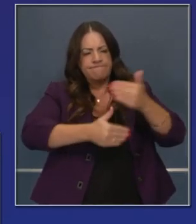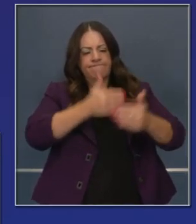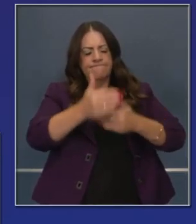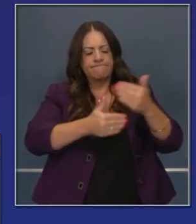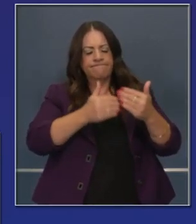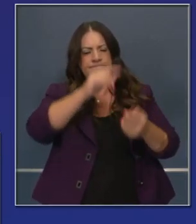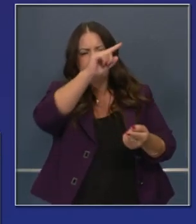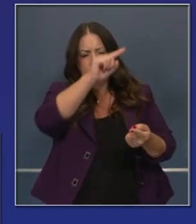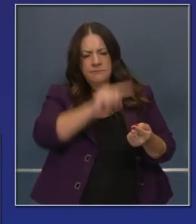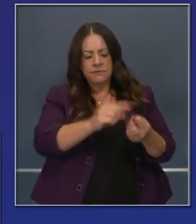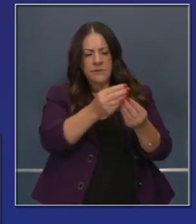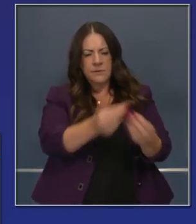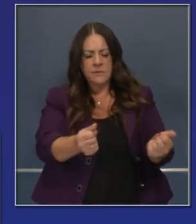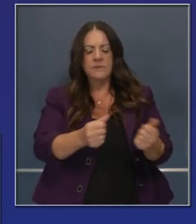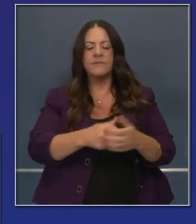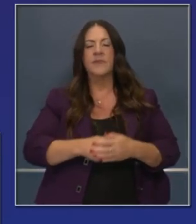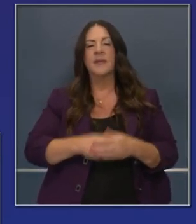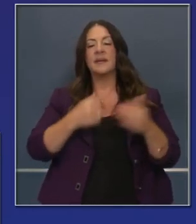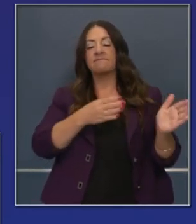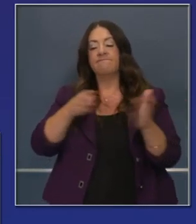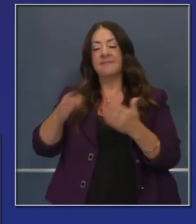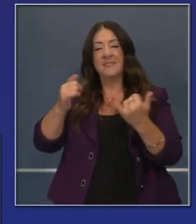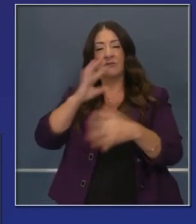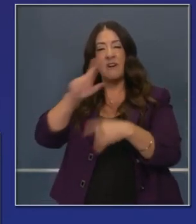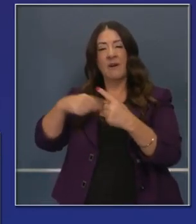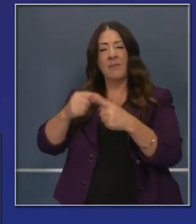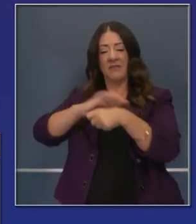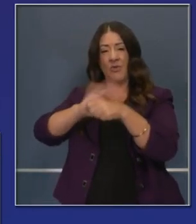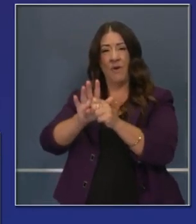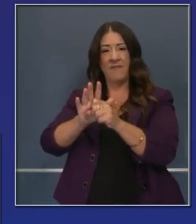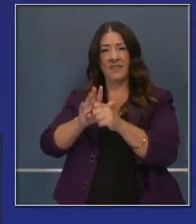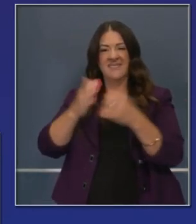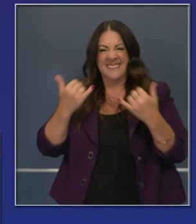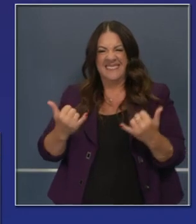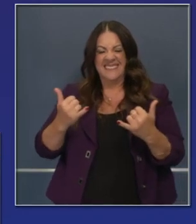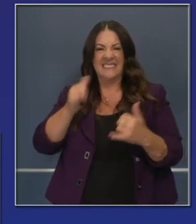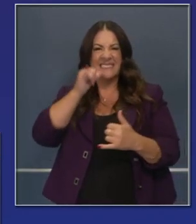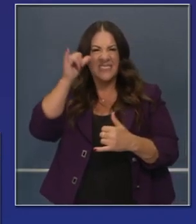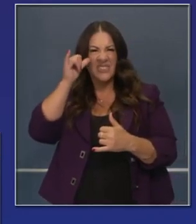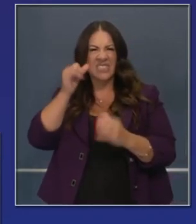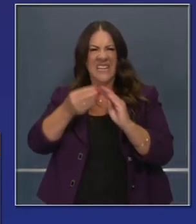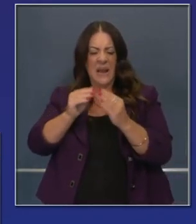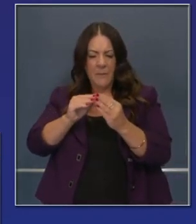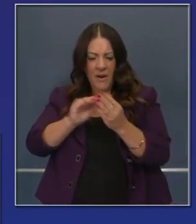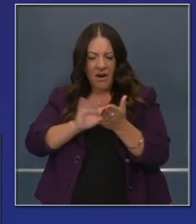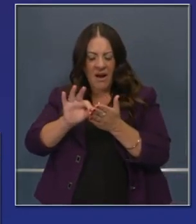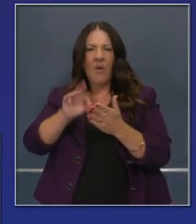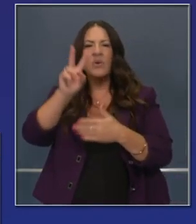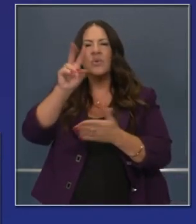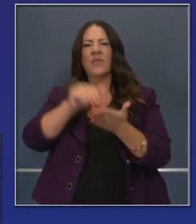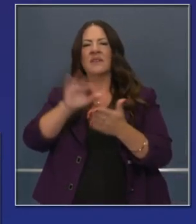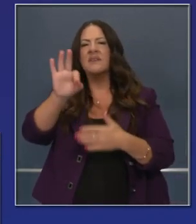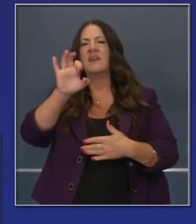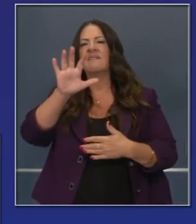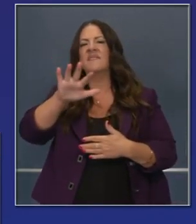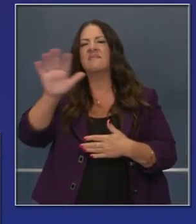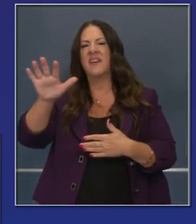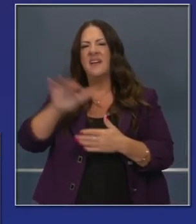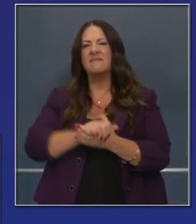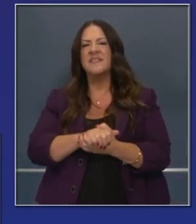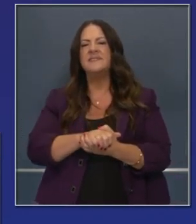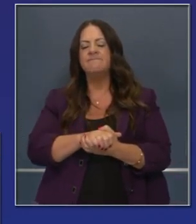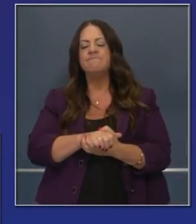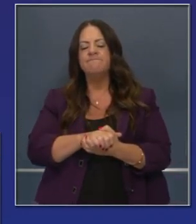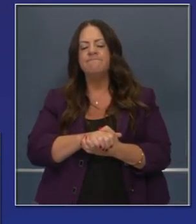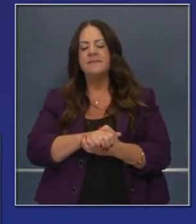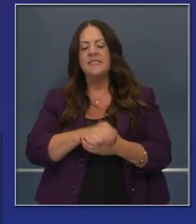llevamos. Ahora, respecto a COVID-19, aquí pueden ver las últimas cifras. Casi 3,000